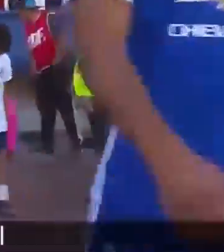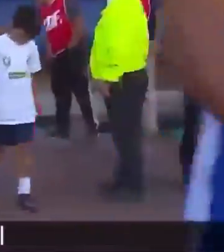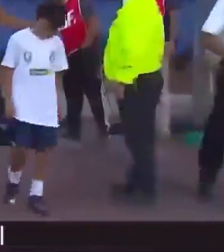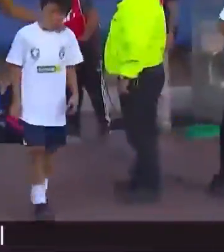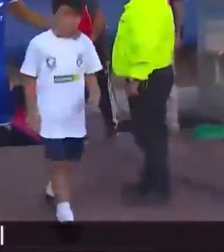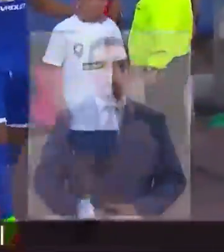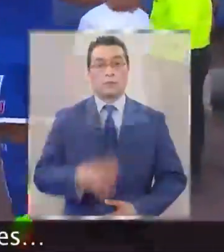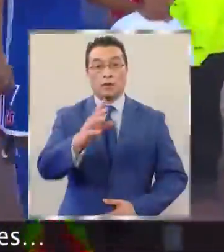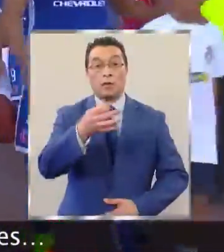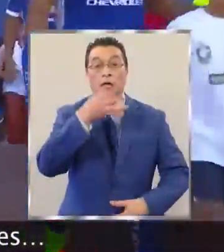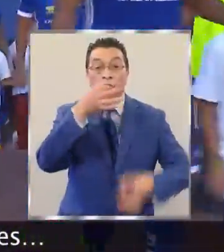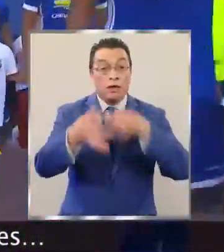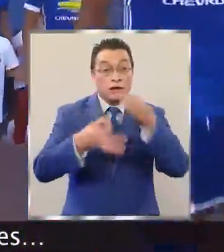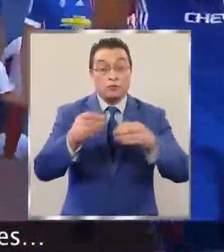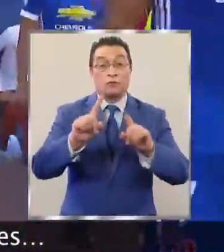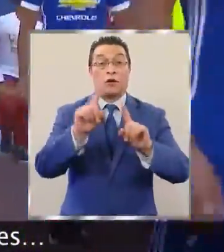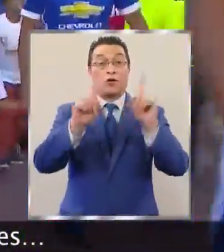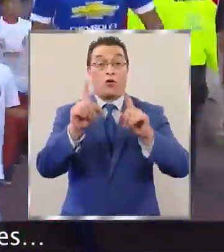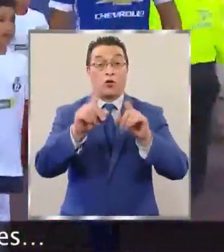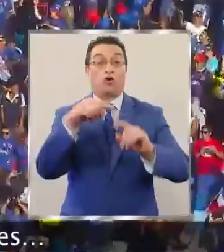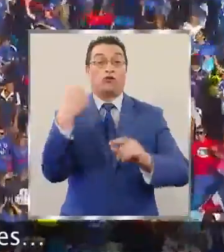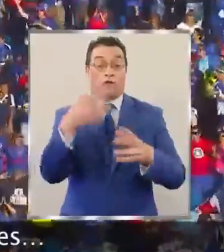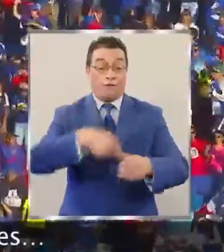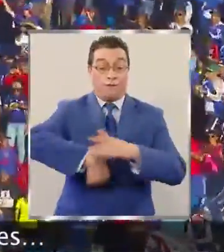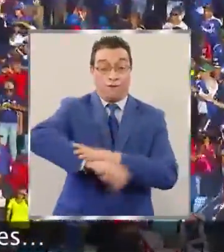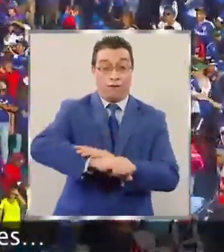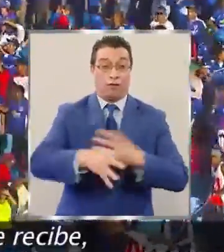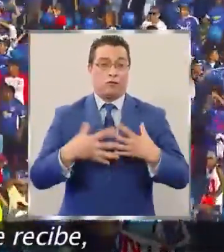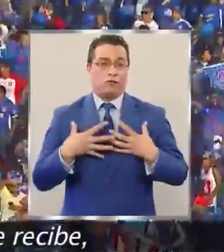Dicen que el fútbol es pasión de multitudes.